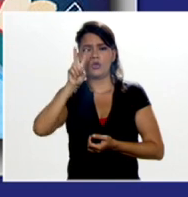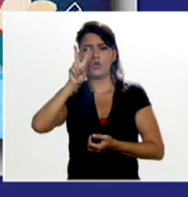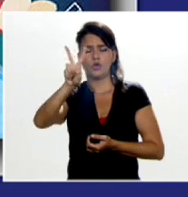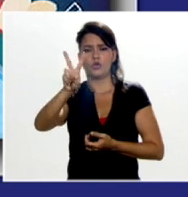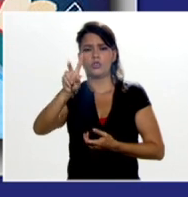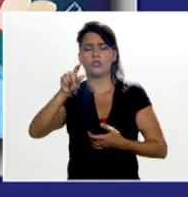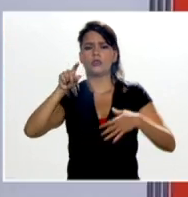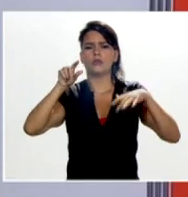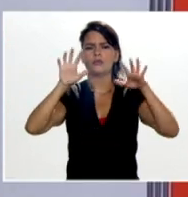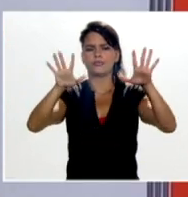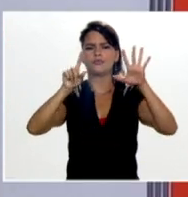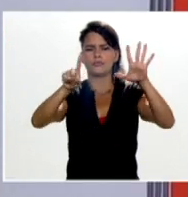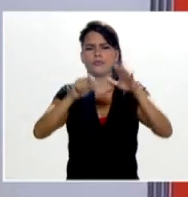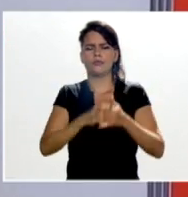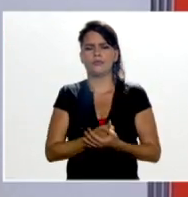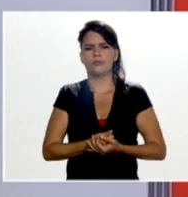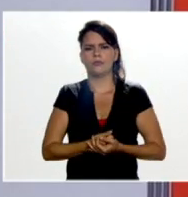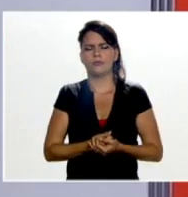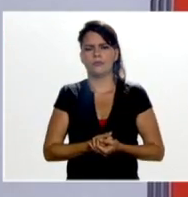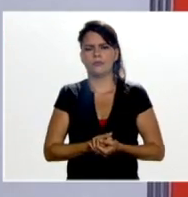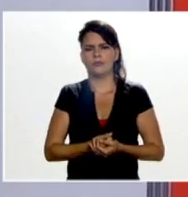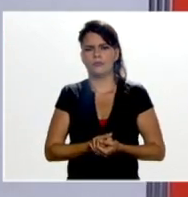0,000000216.